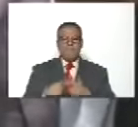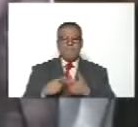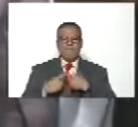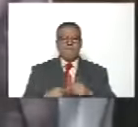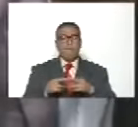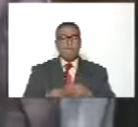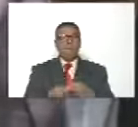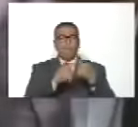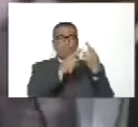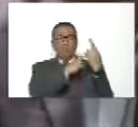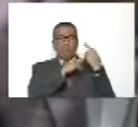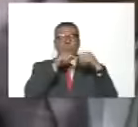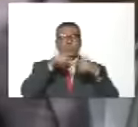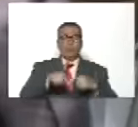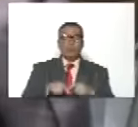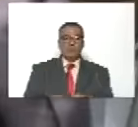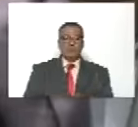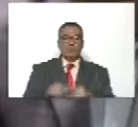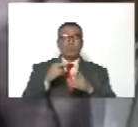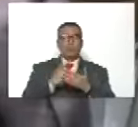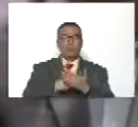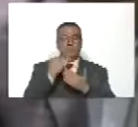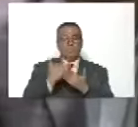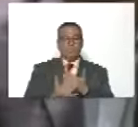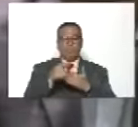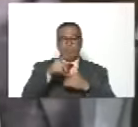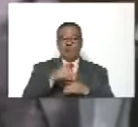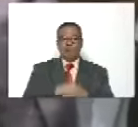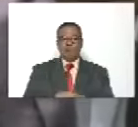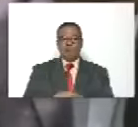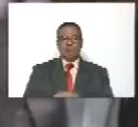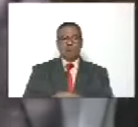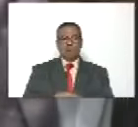distintas responsabilidades y proyectos que